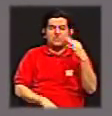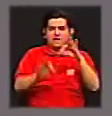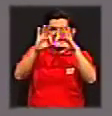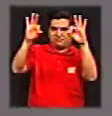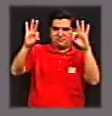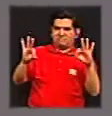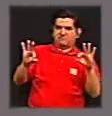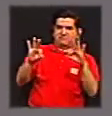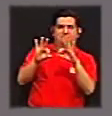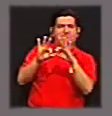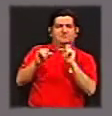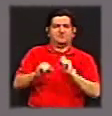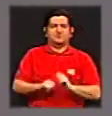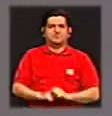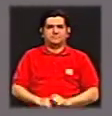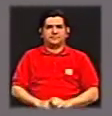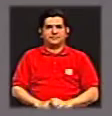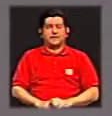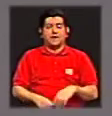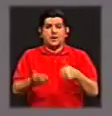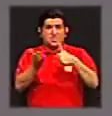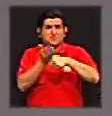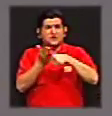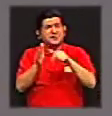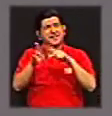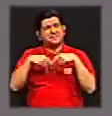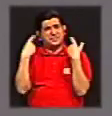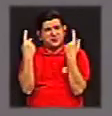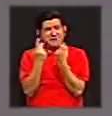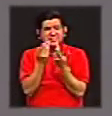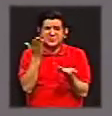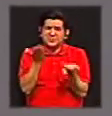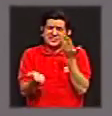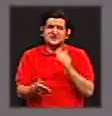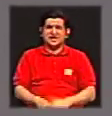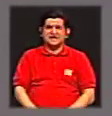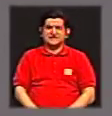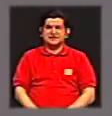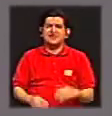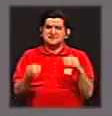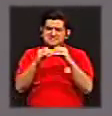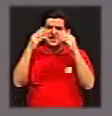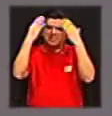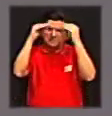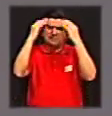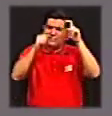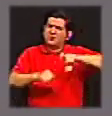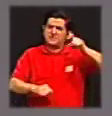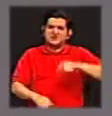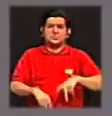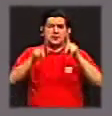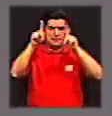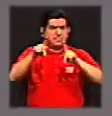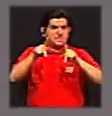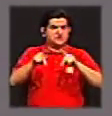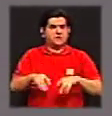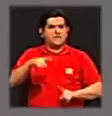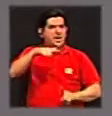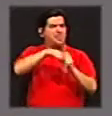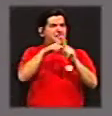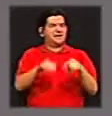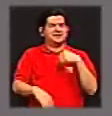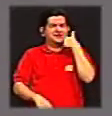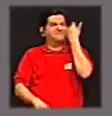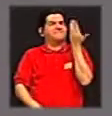candidato. Votar por un partido implica tal vez mayores costos de información. El candidato es mucho más visible. Es más,